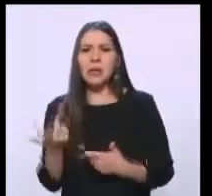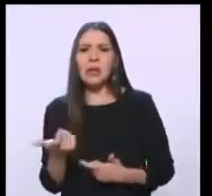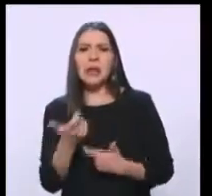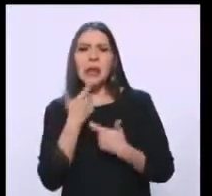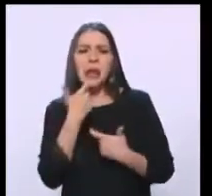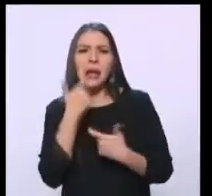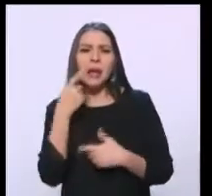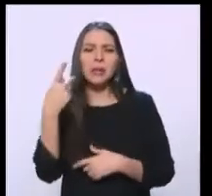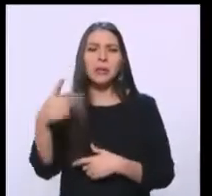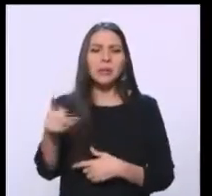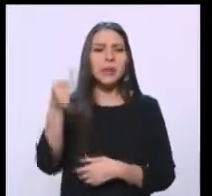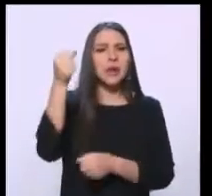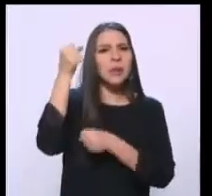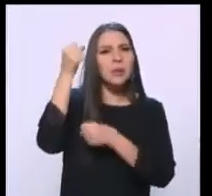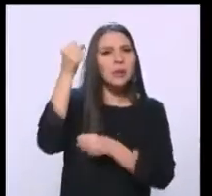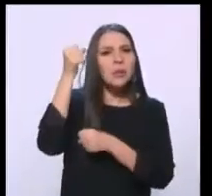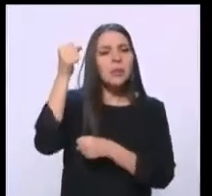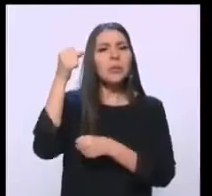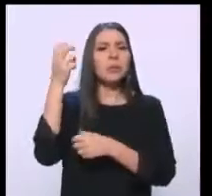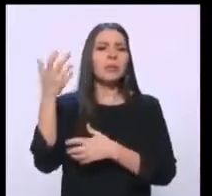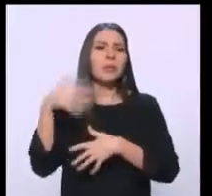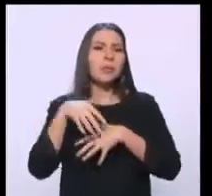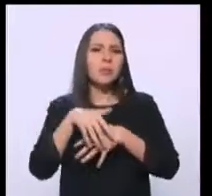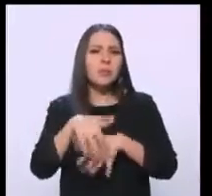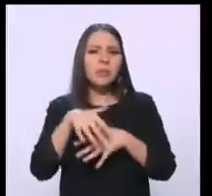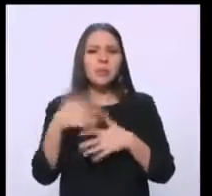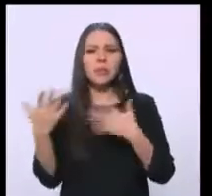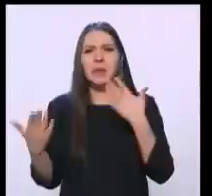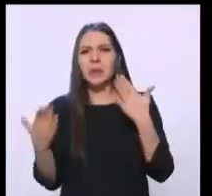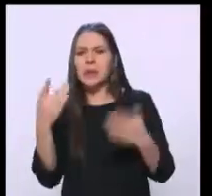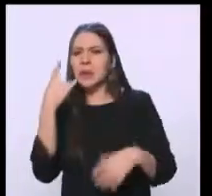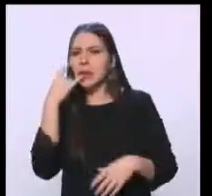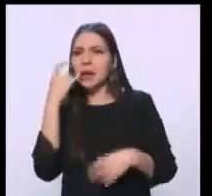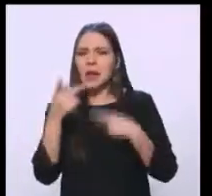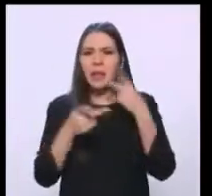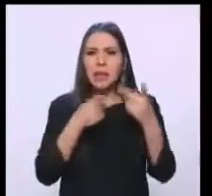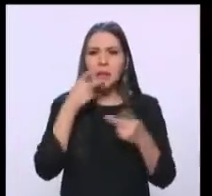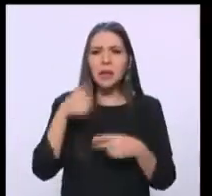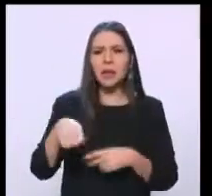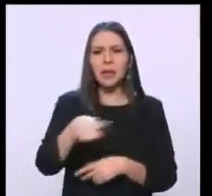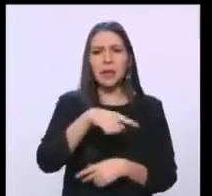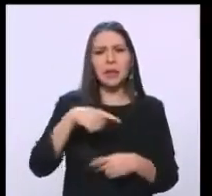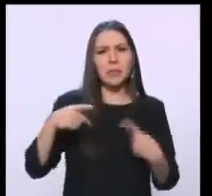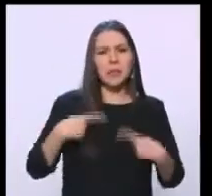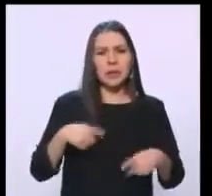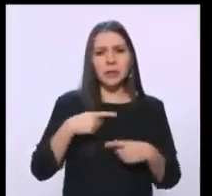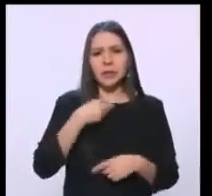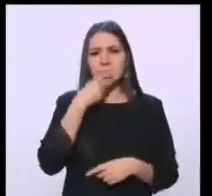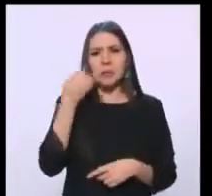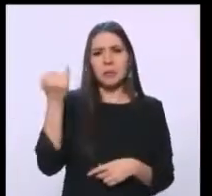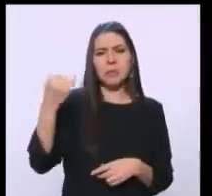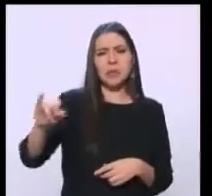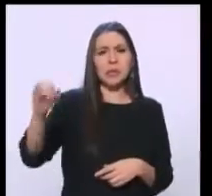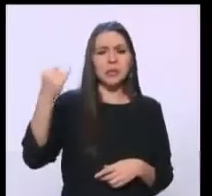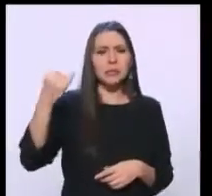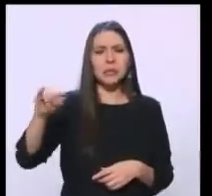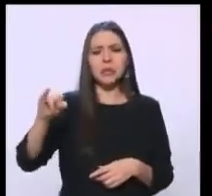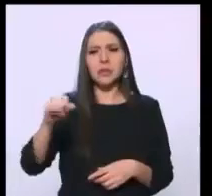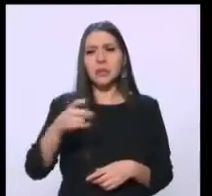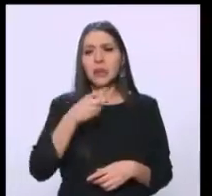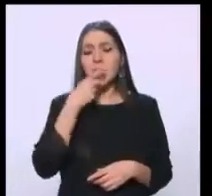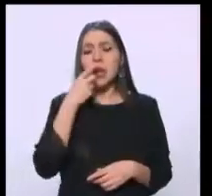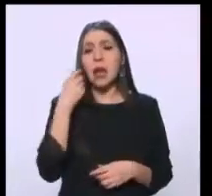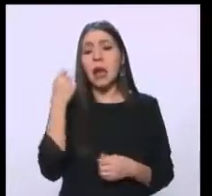esta protesta, de sus exigencias, sus declaraciones desproporcionadas, su poco arraigo social, se ridiculizan solos, han